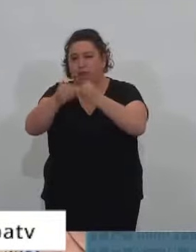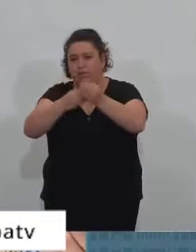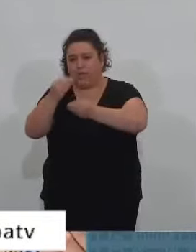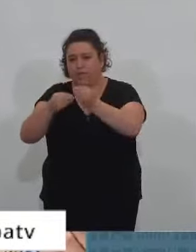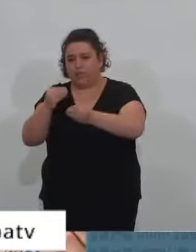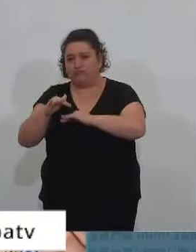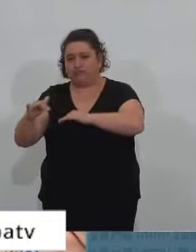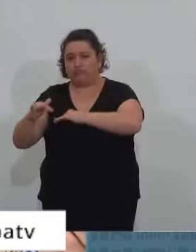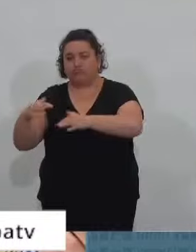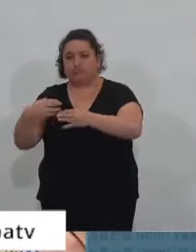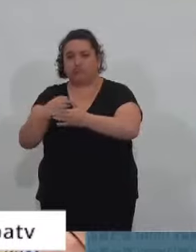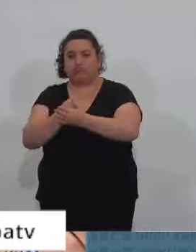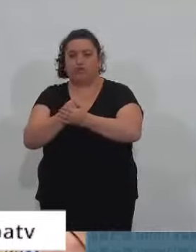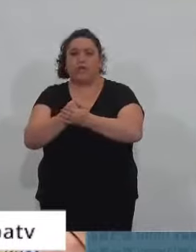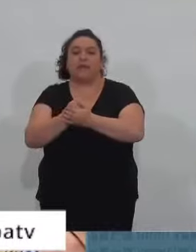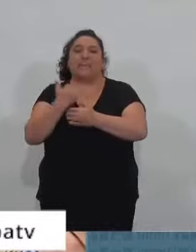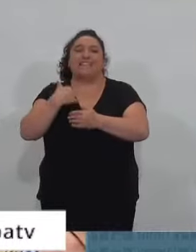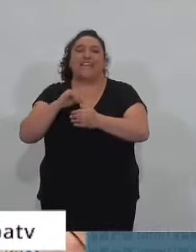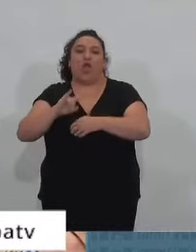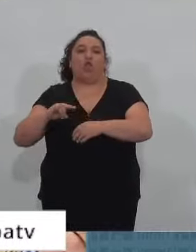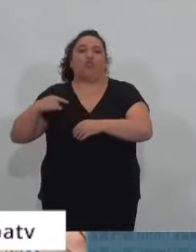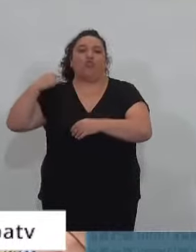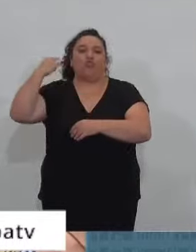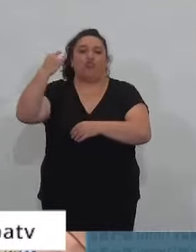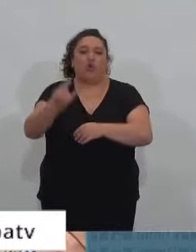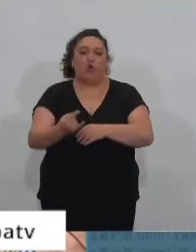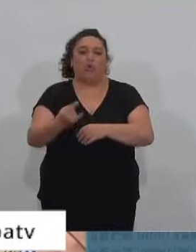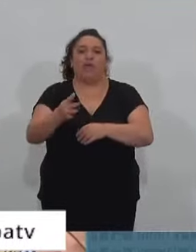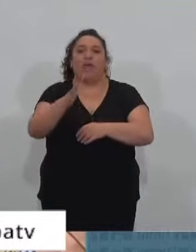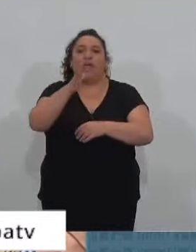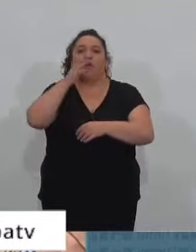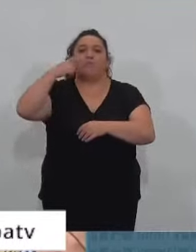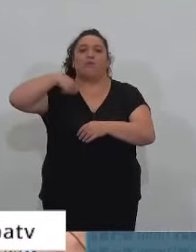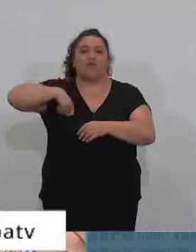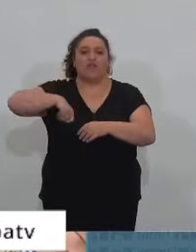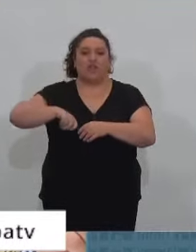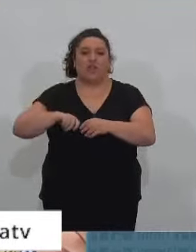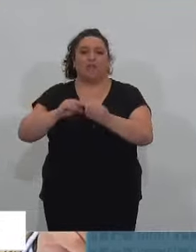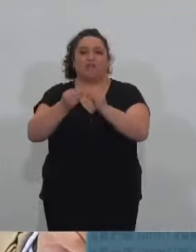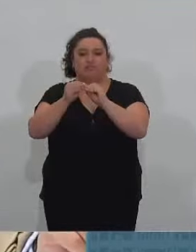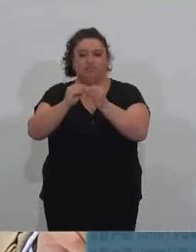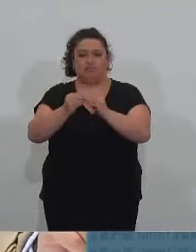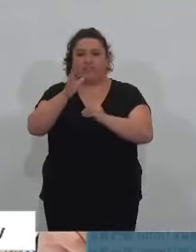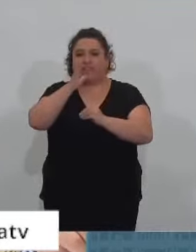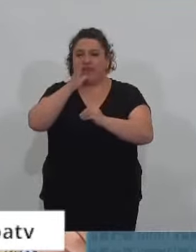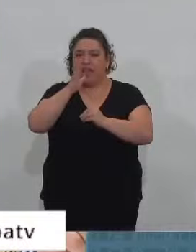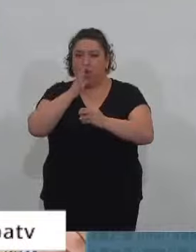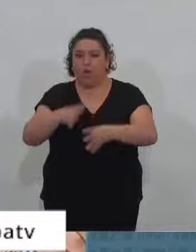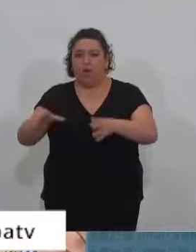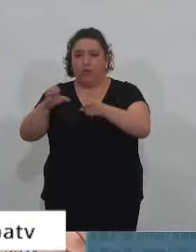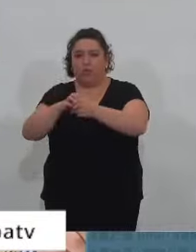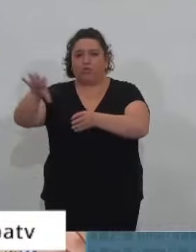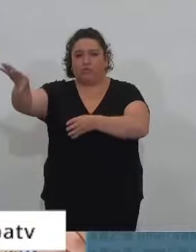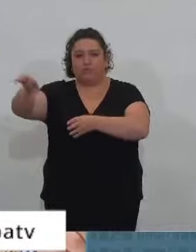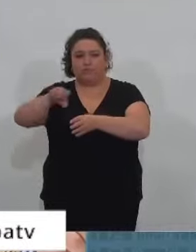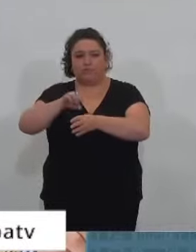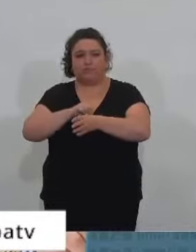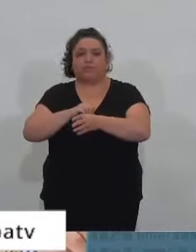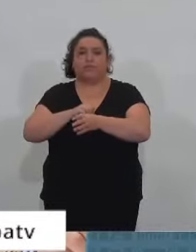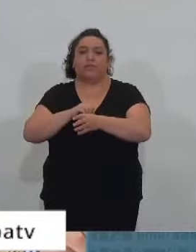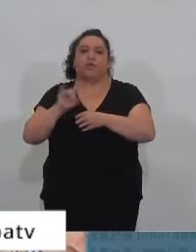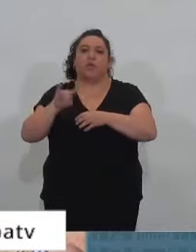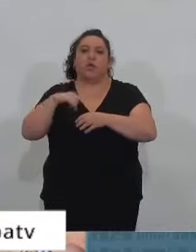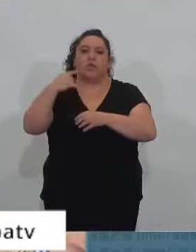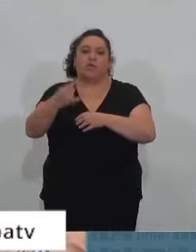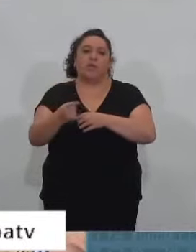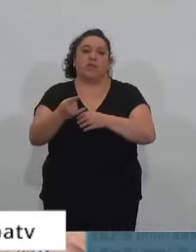ha rescatado de la bolsa, se ha pedido a Recursos Humanos que se nos dotara de un fontanero para precisamente acometer las obras con